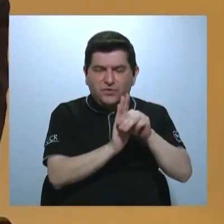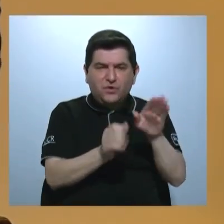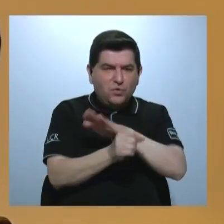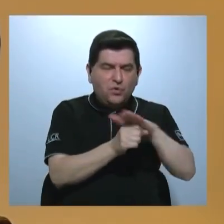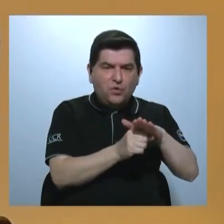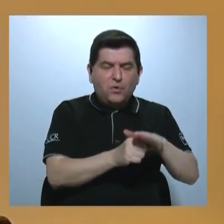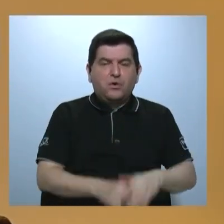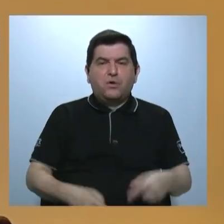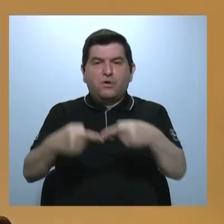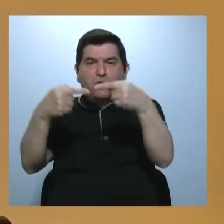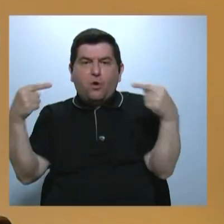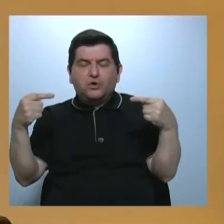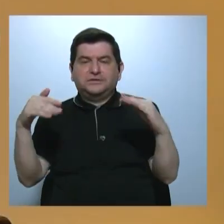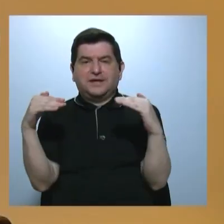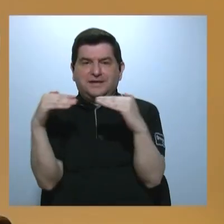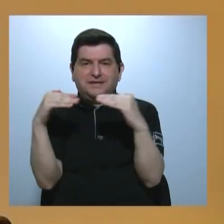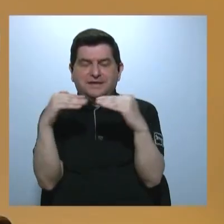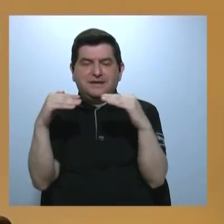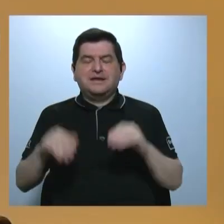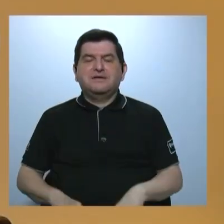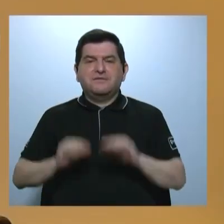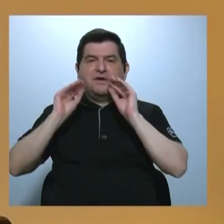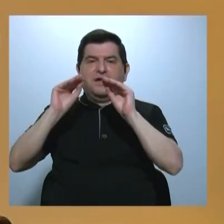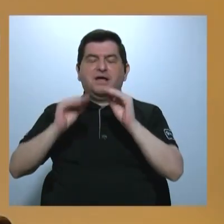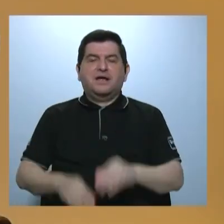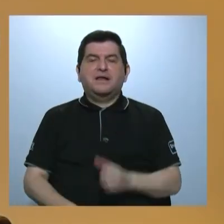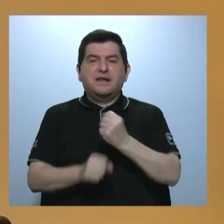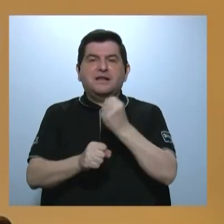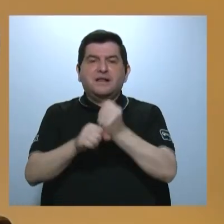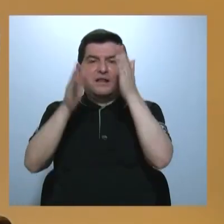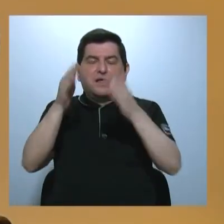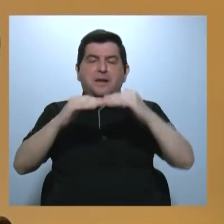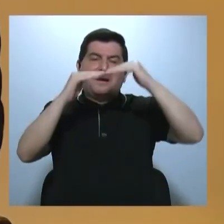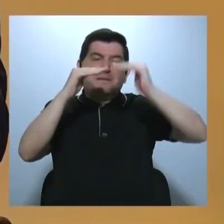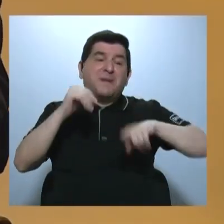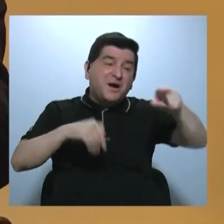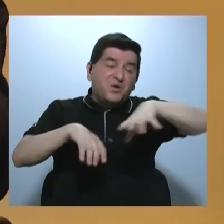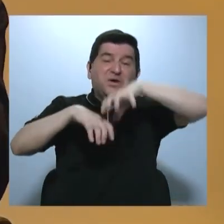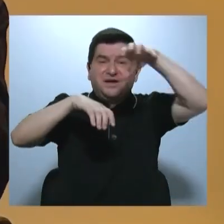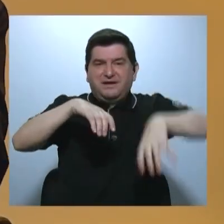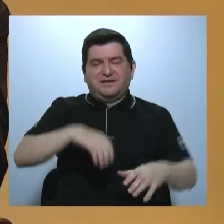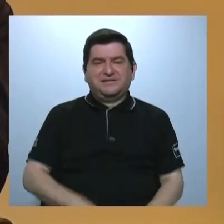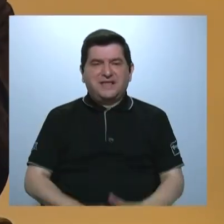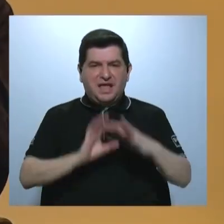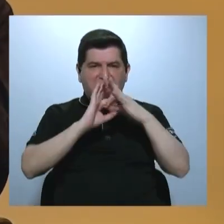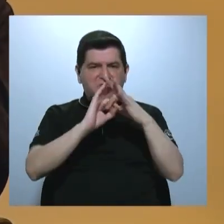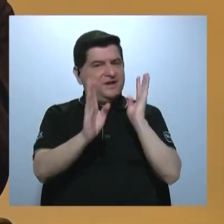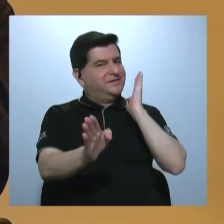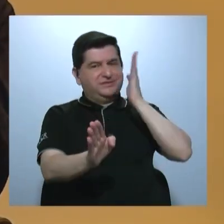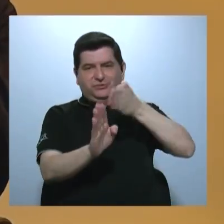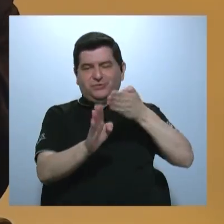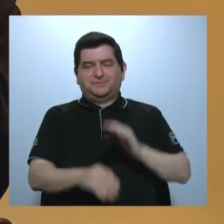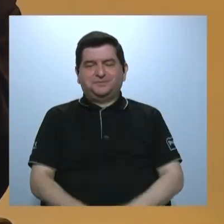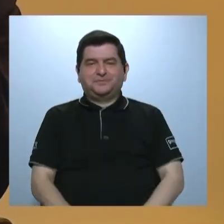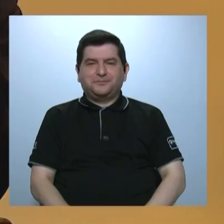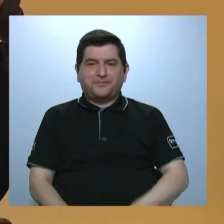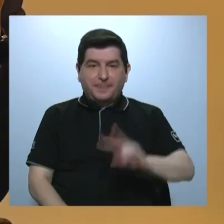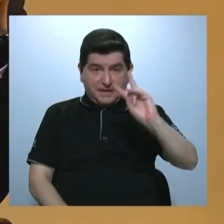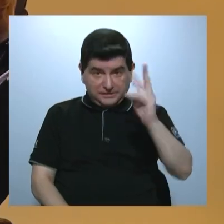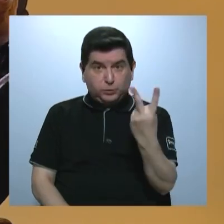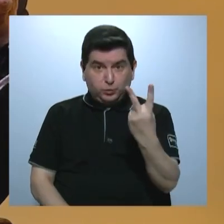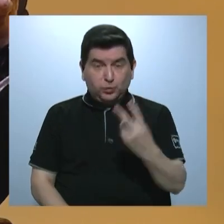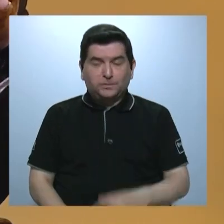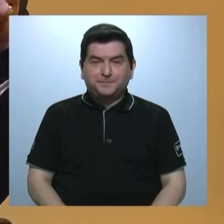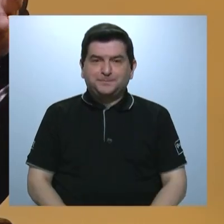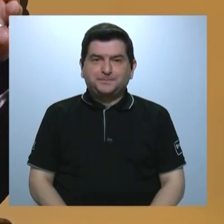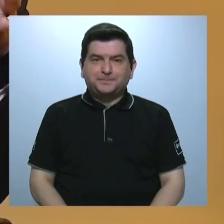versus el nivel educativo de la población trabajadora, que es muy bajo en esos cantones. O sea, la relación es muy clara. Y lo segundo, naturalmente,